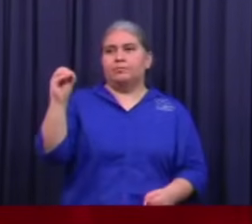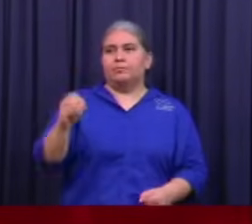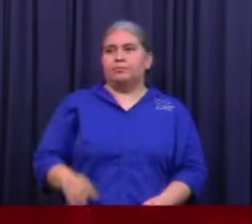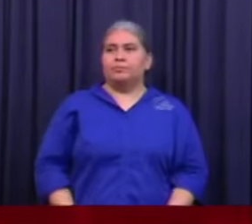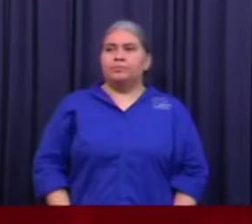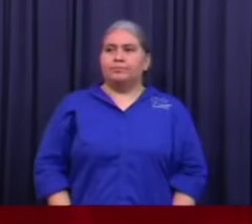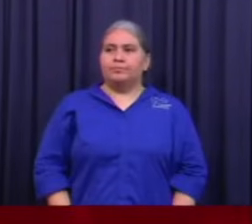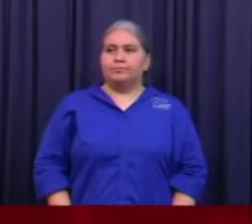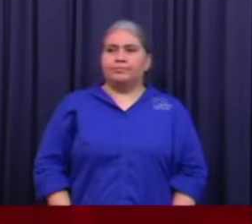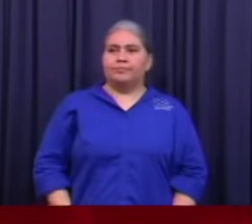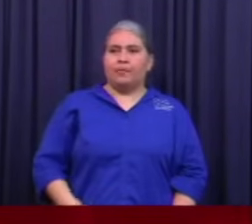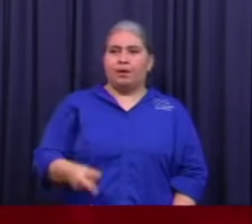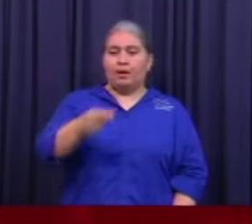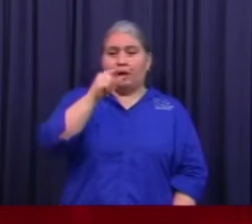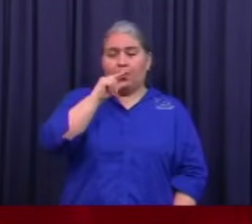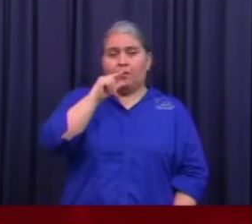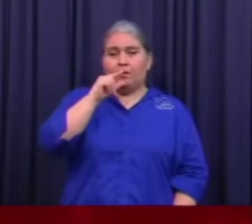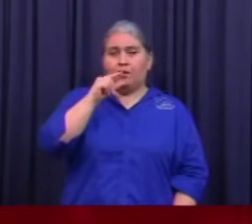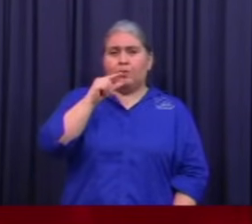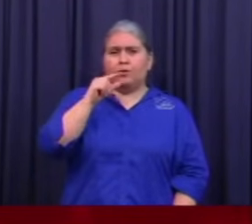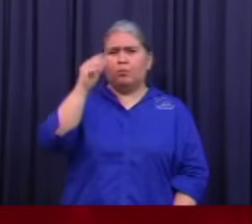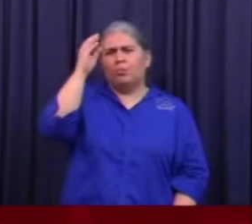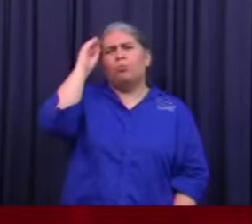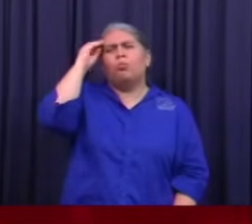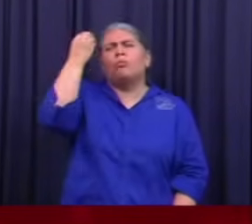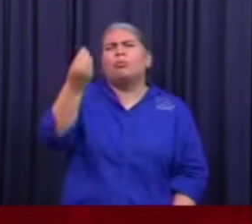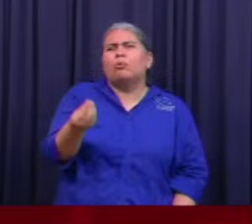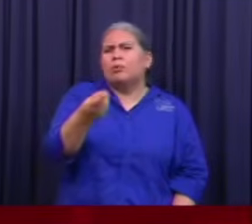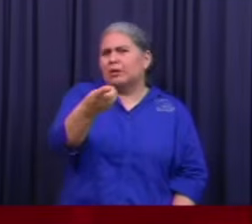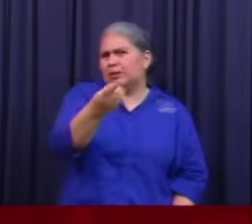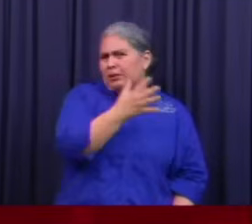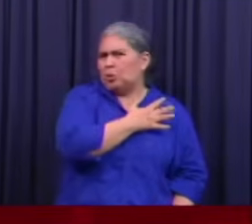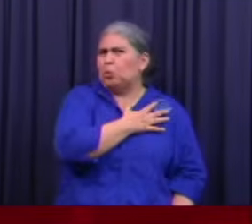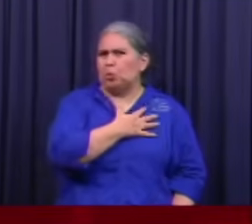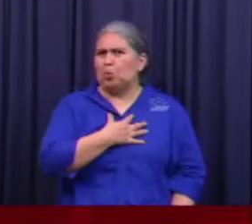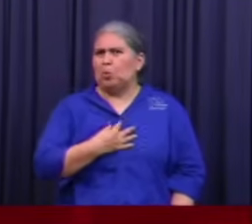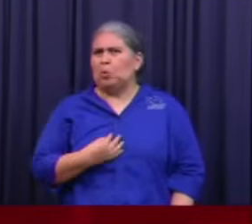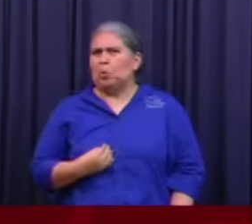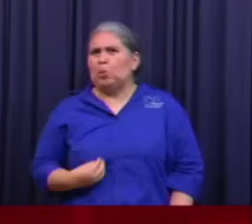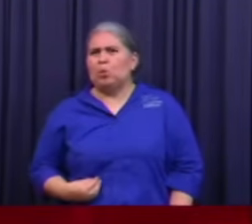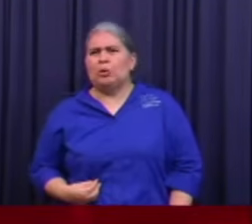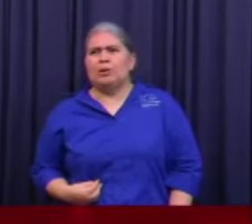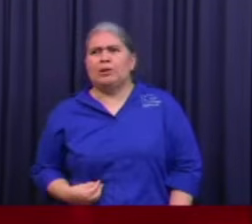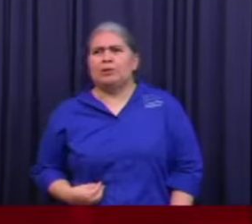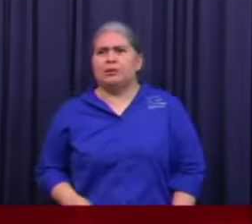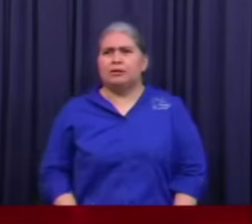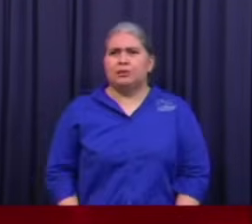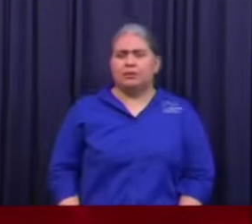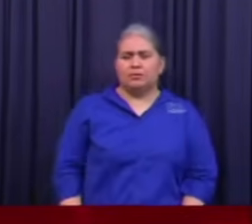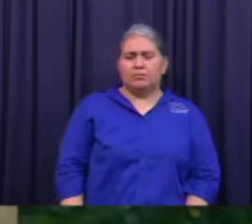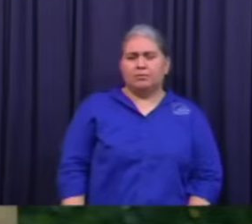al rey nunca había estado triste y el rey me dijo por qué está triste tu rostro tú no estás